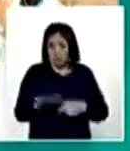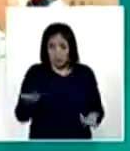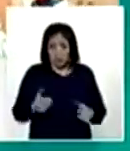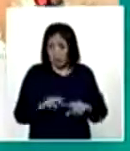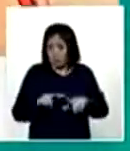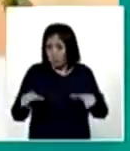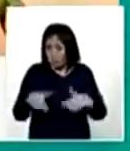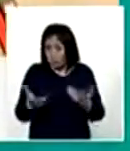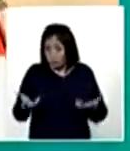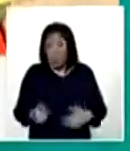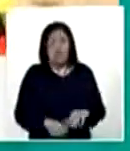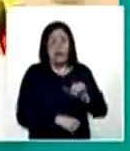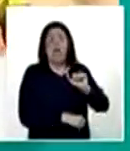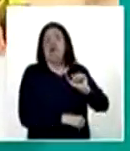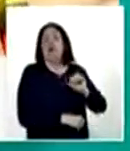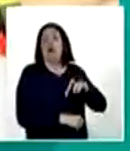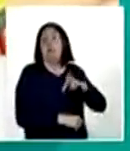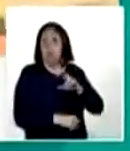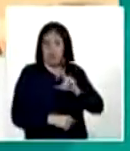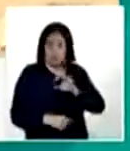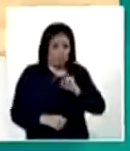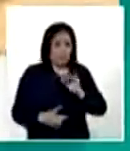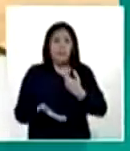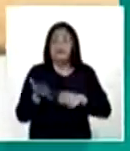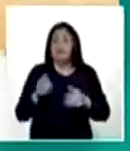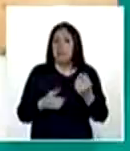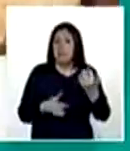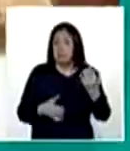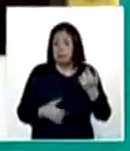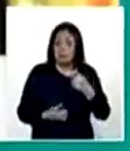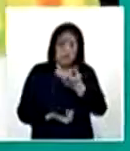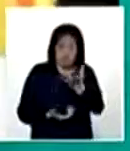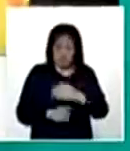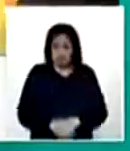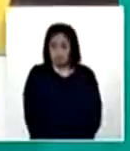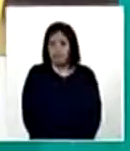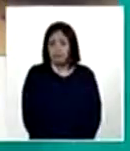¿son ustedes? Sí, sí, de Apurímac. A ver, ¿qué cumbia van a tocar?